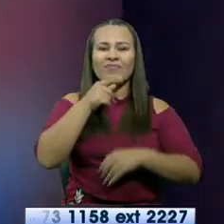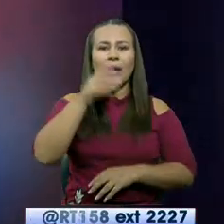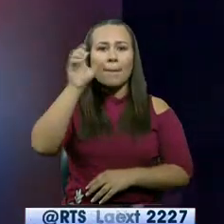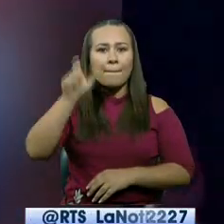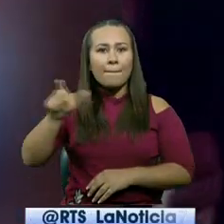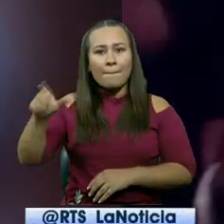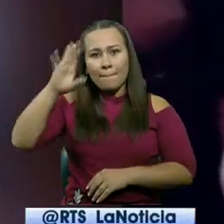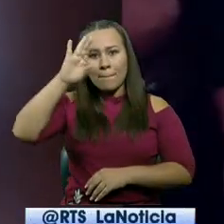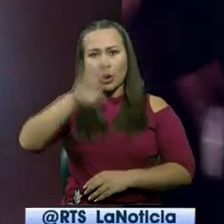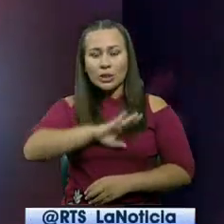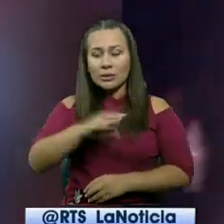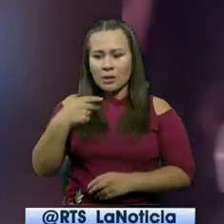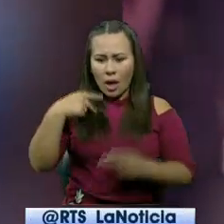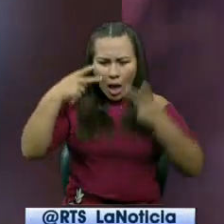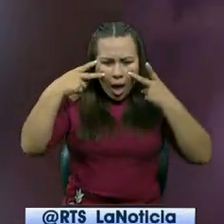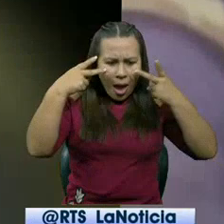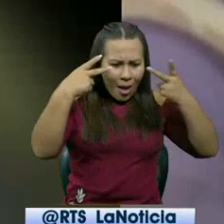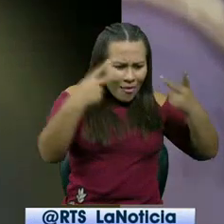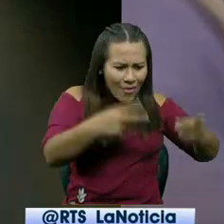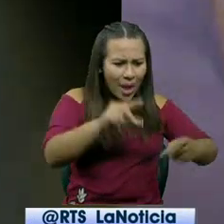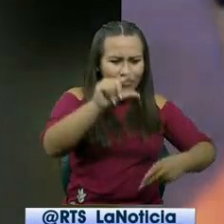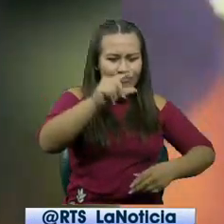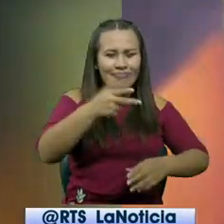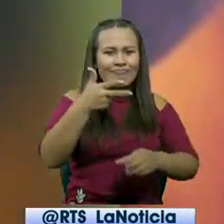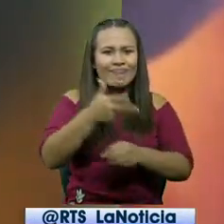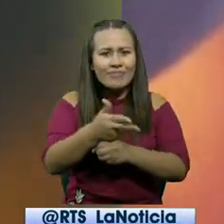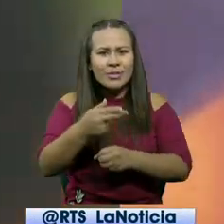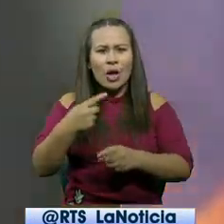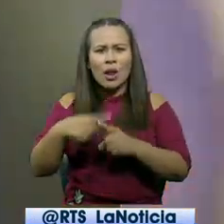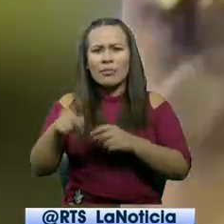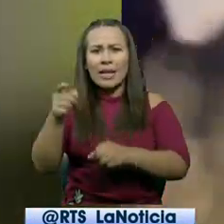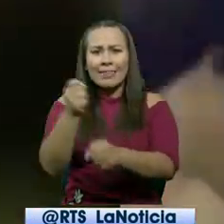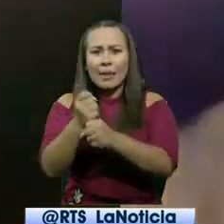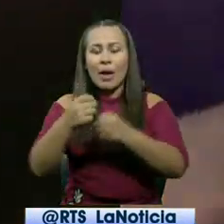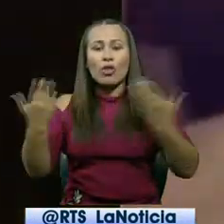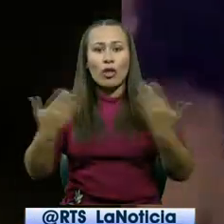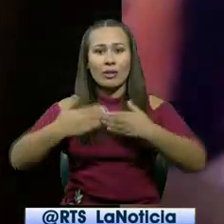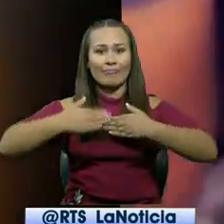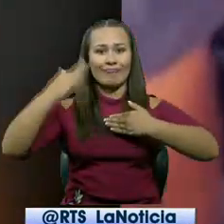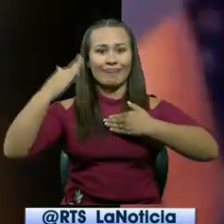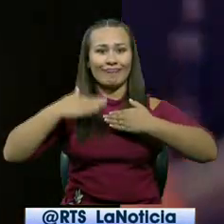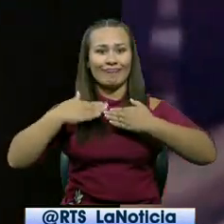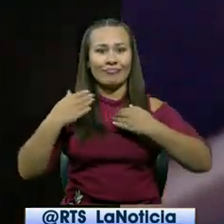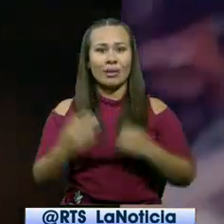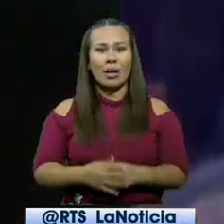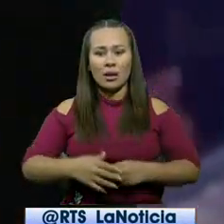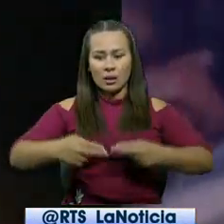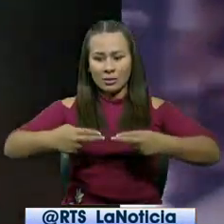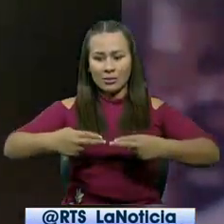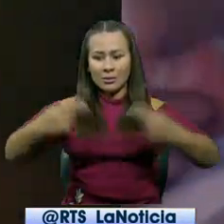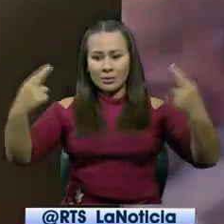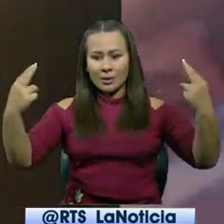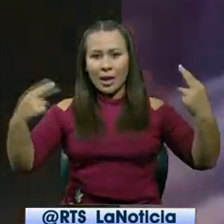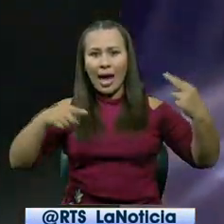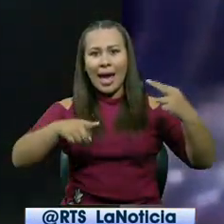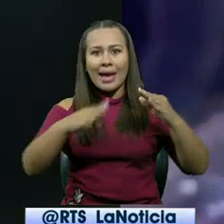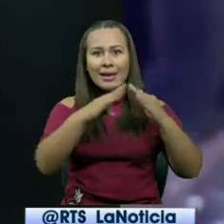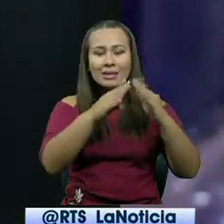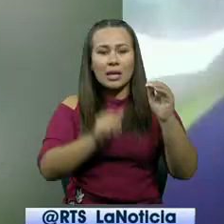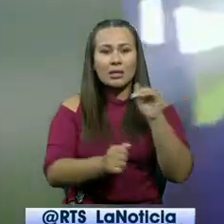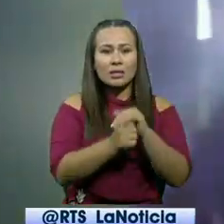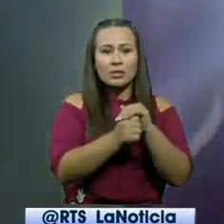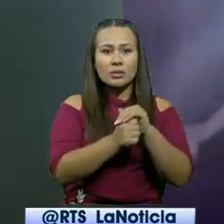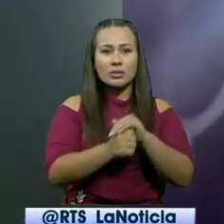con Armas, Municiones y Explosivos trabajaron por algunos días en el cordón fronterizo, ubicando un domicilio donde escondían el